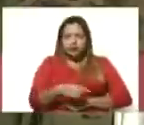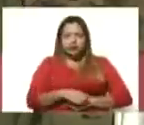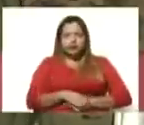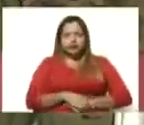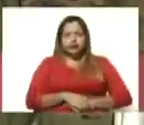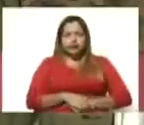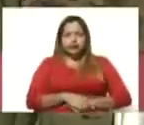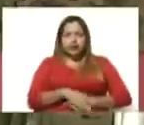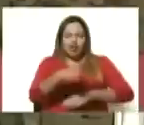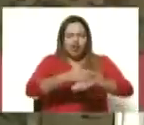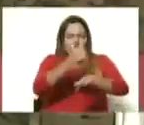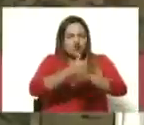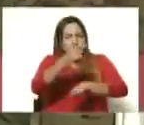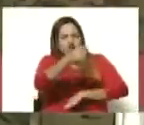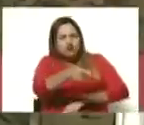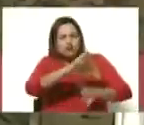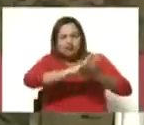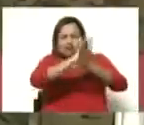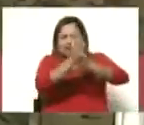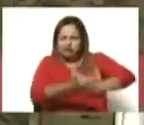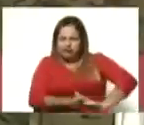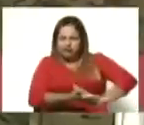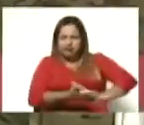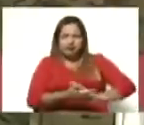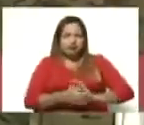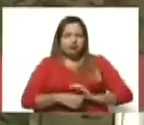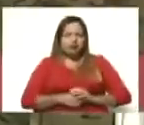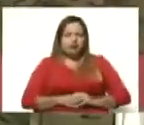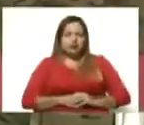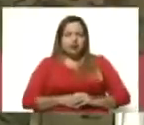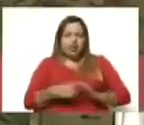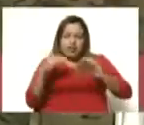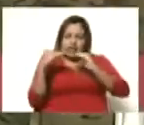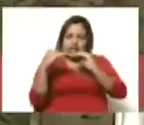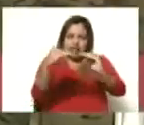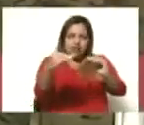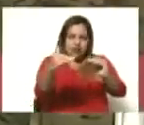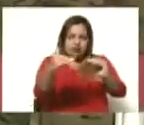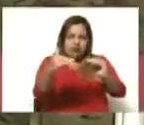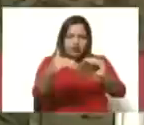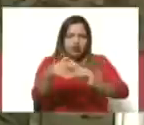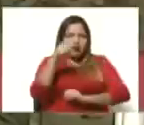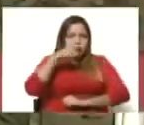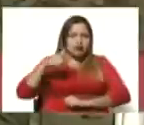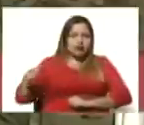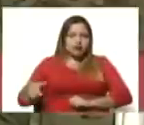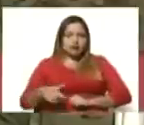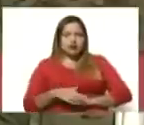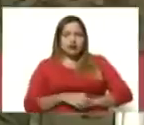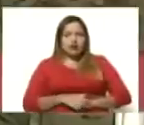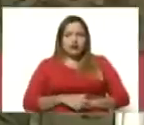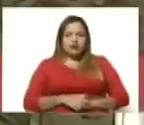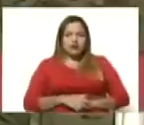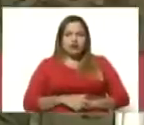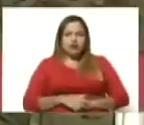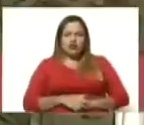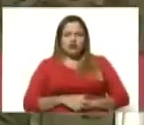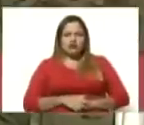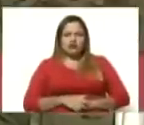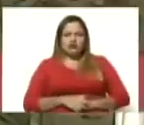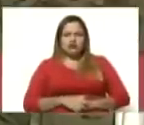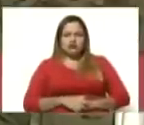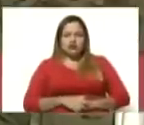El culpable de la destrucción del equilibrio del planeta desde el punto de vista ecológico es el